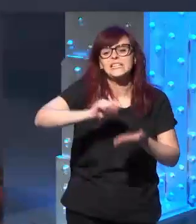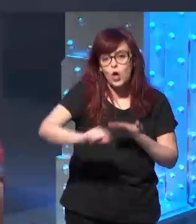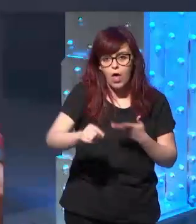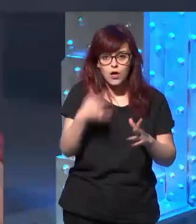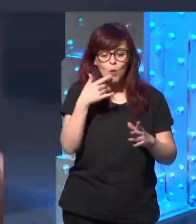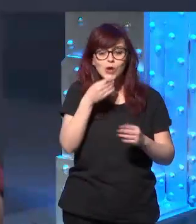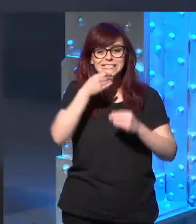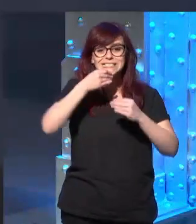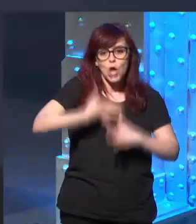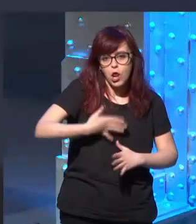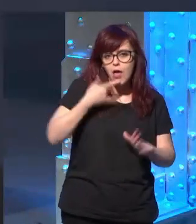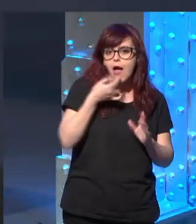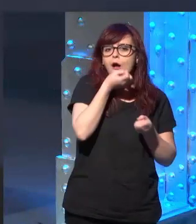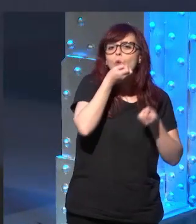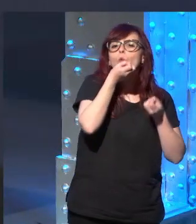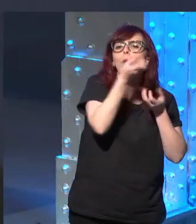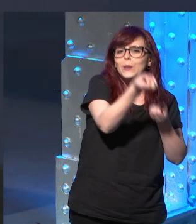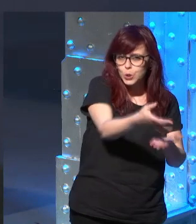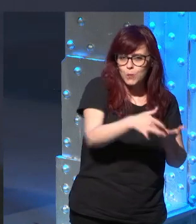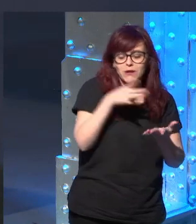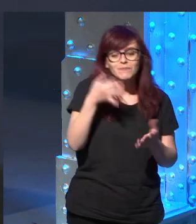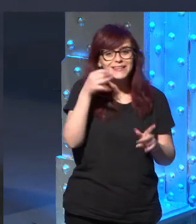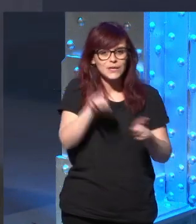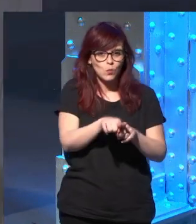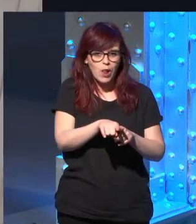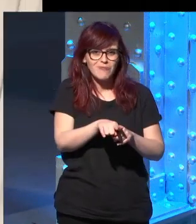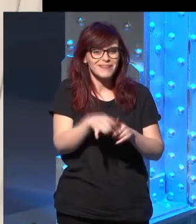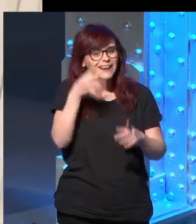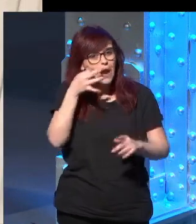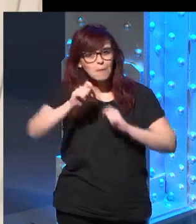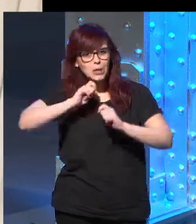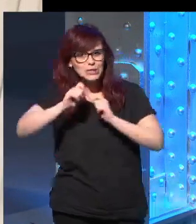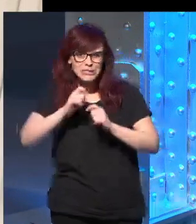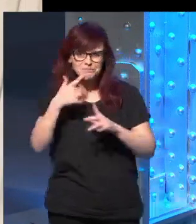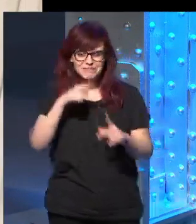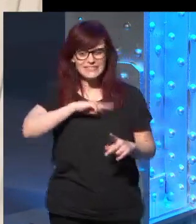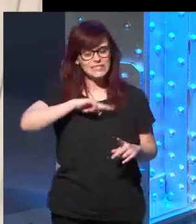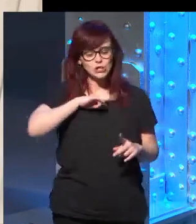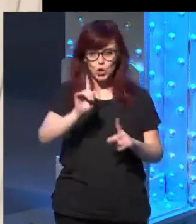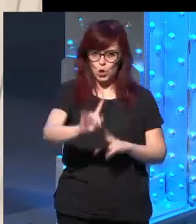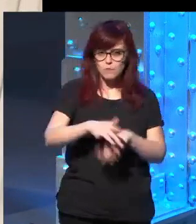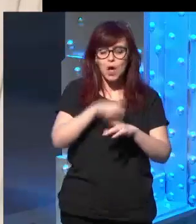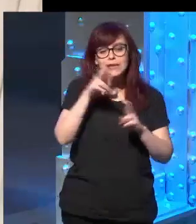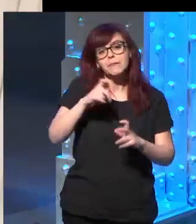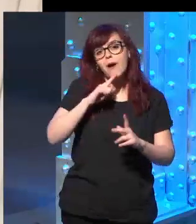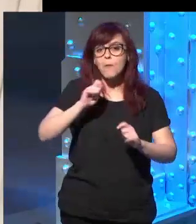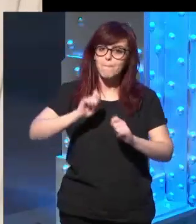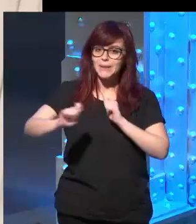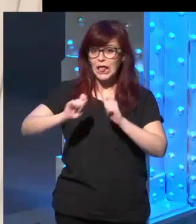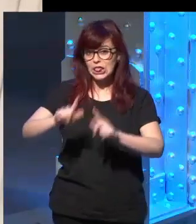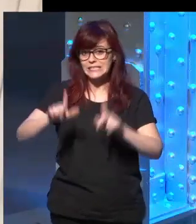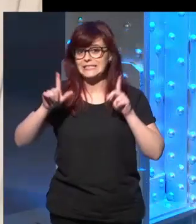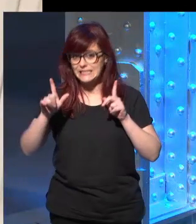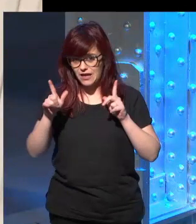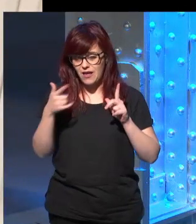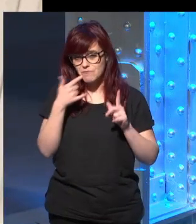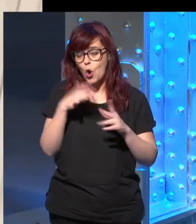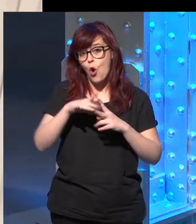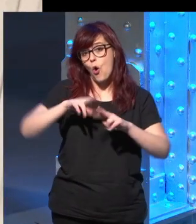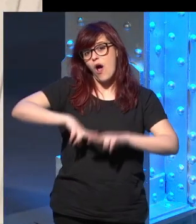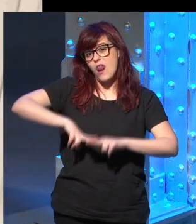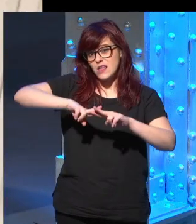cronista de ciertas realidades. En general, lo que suelo hacer en mi faceta esta de periodista, cronista de la